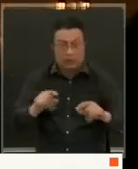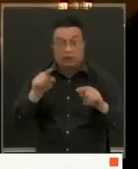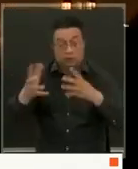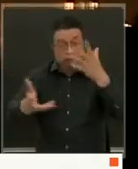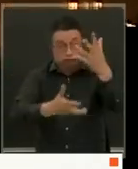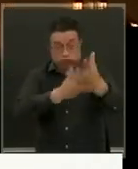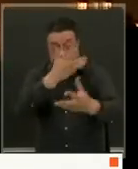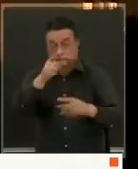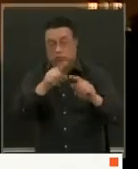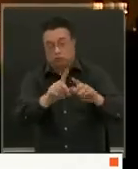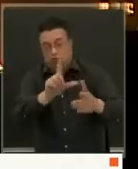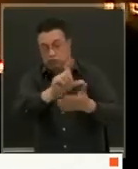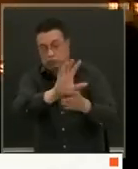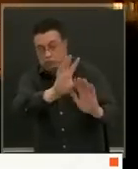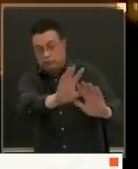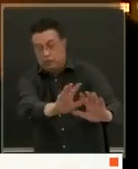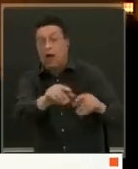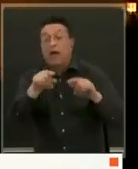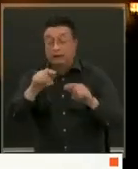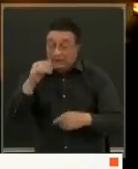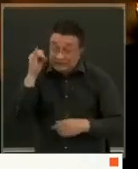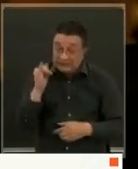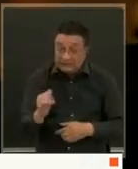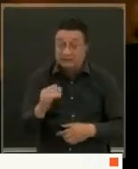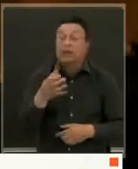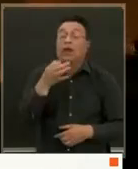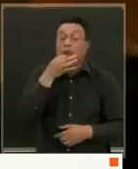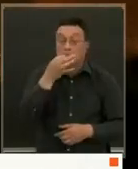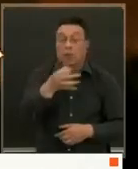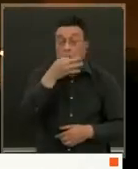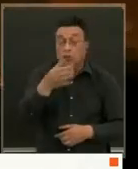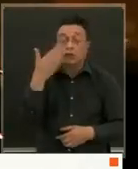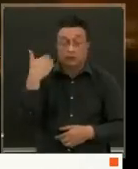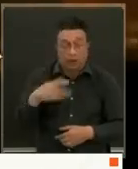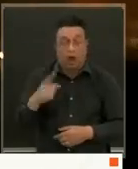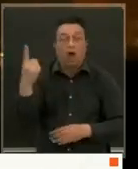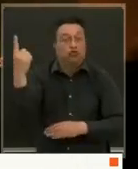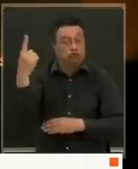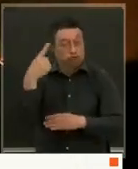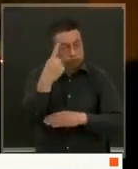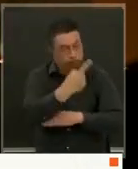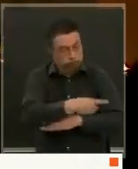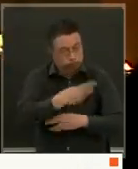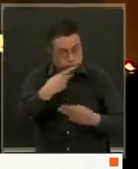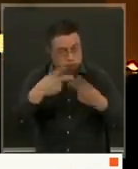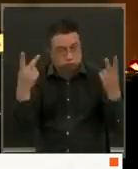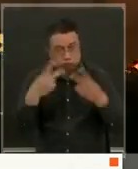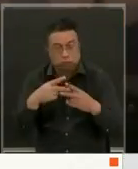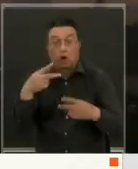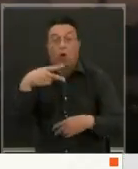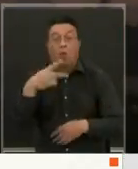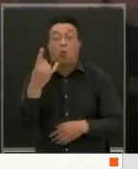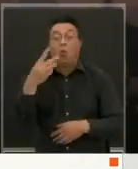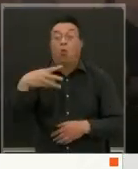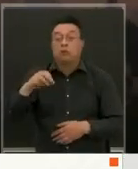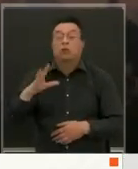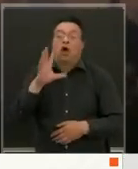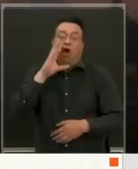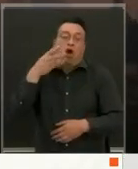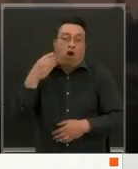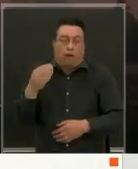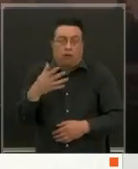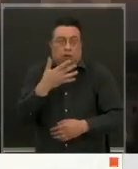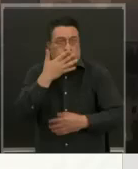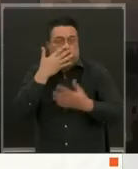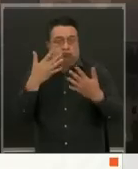este incendio. En lo que sí, como bien hemos estado comentando durante todo este rato, con el humo que ya todavía evidentemente se